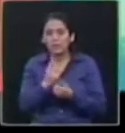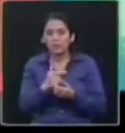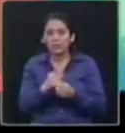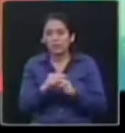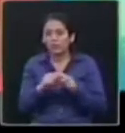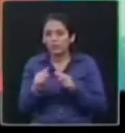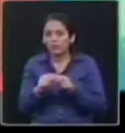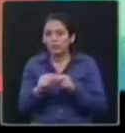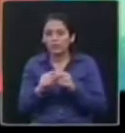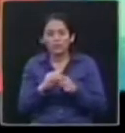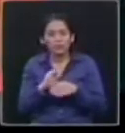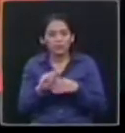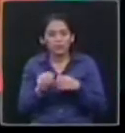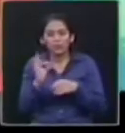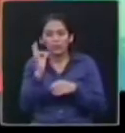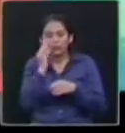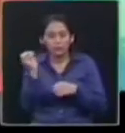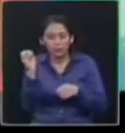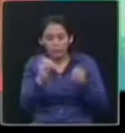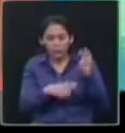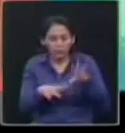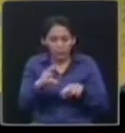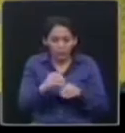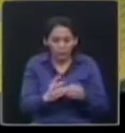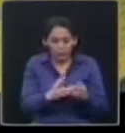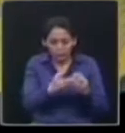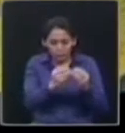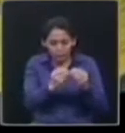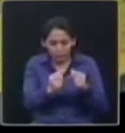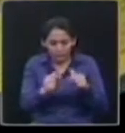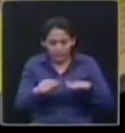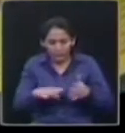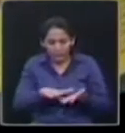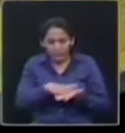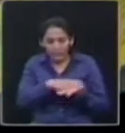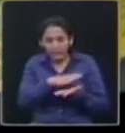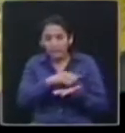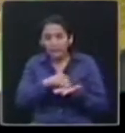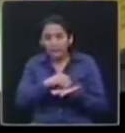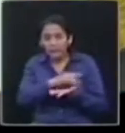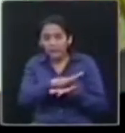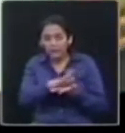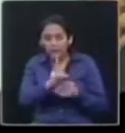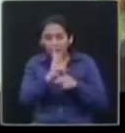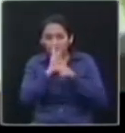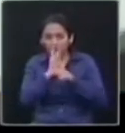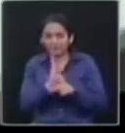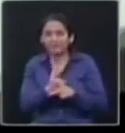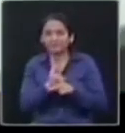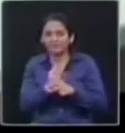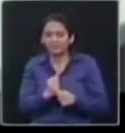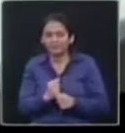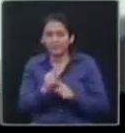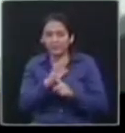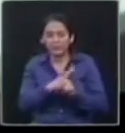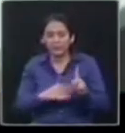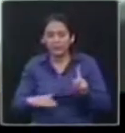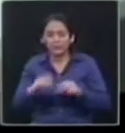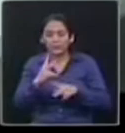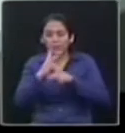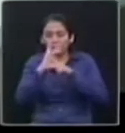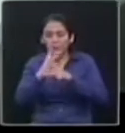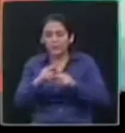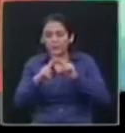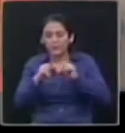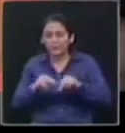amigable al ambiente, entonces eso ha sido importante, el trabajo como la asociación, embarcamos esa